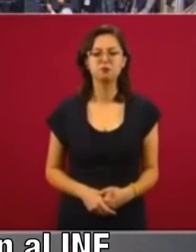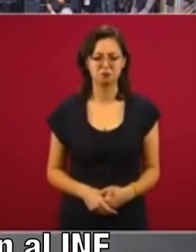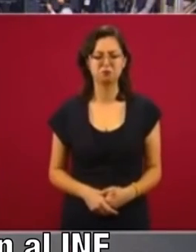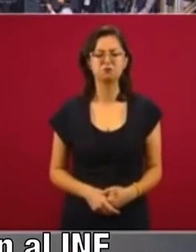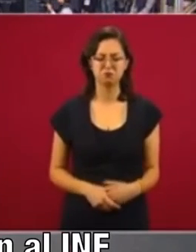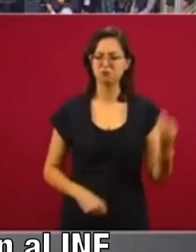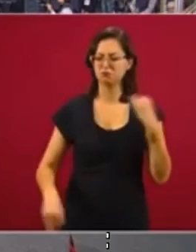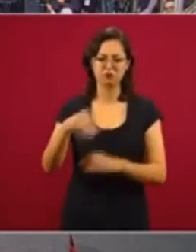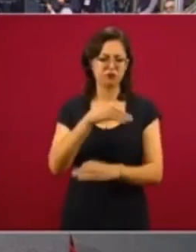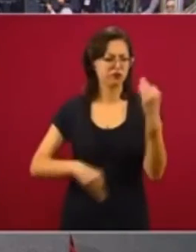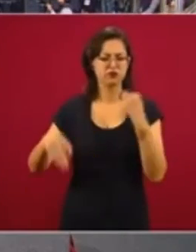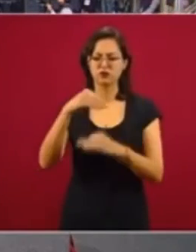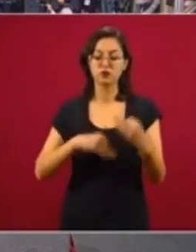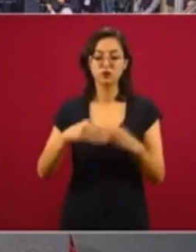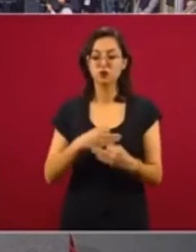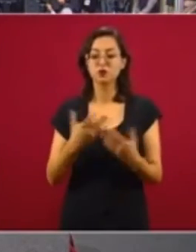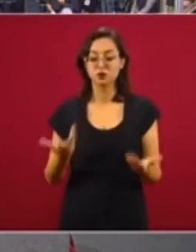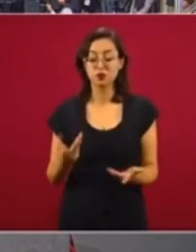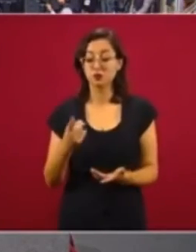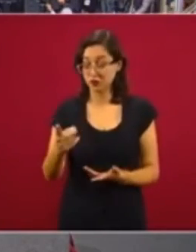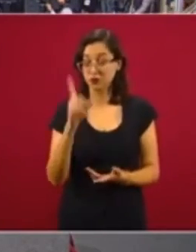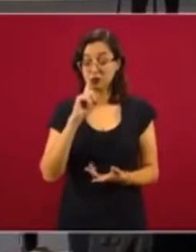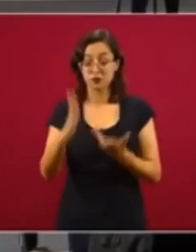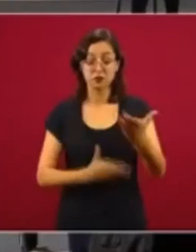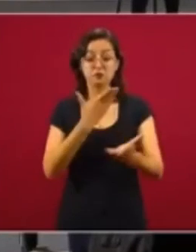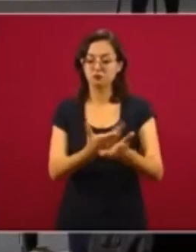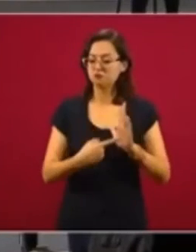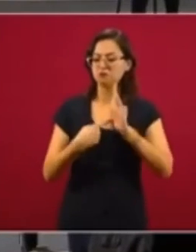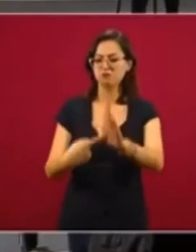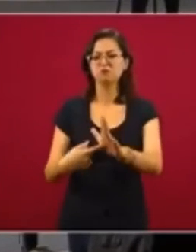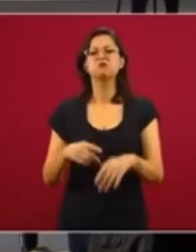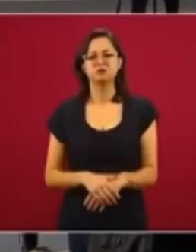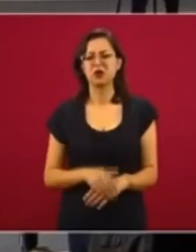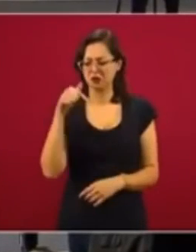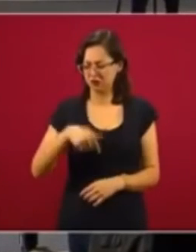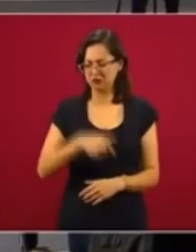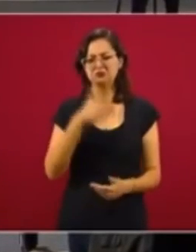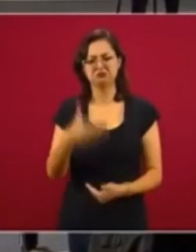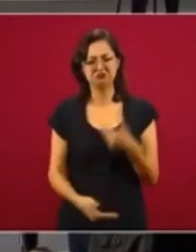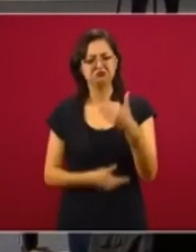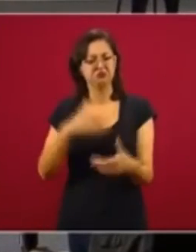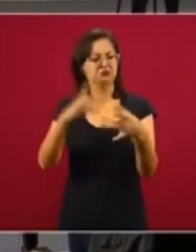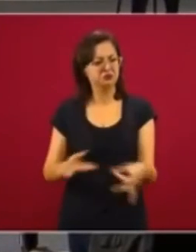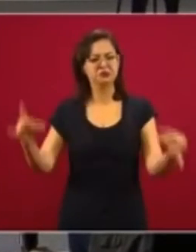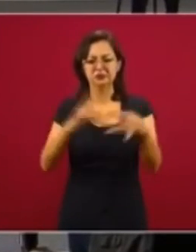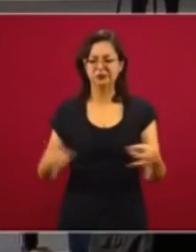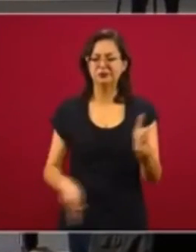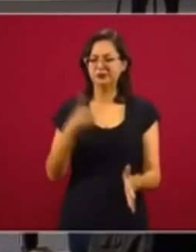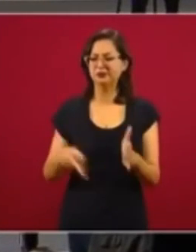Sí, todo. O sea, esto se tiene que ver, como la compañera lo está planteando. Vamos a empezarlo aquí a tratar. Seguramente hoy